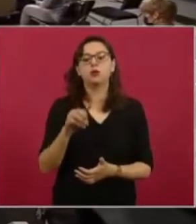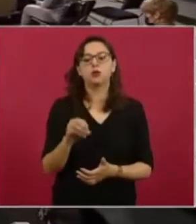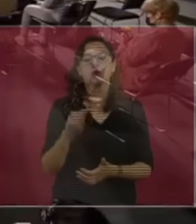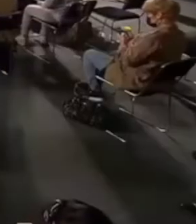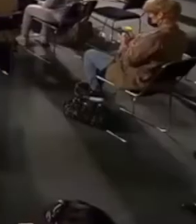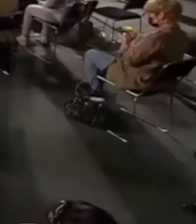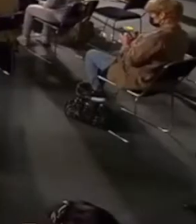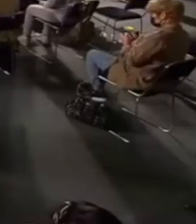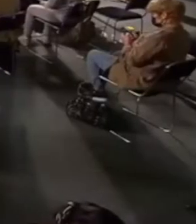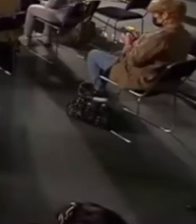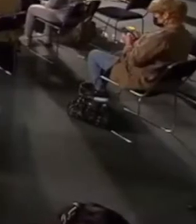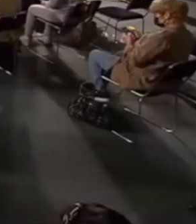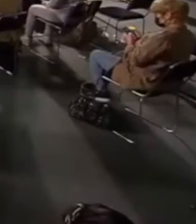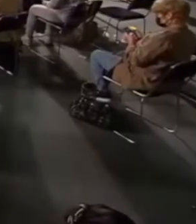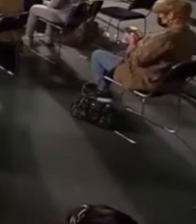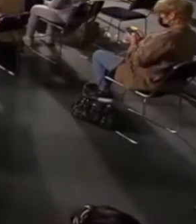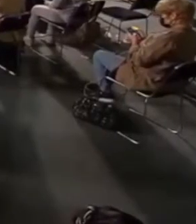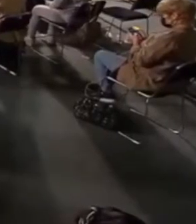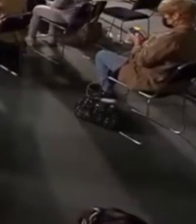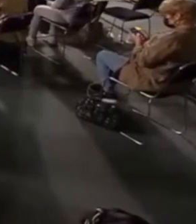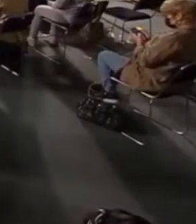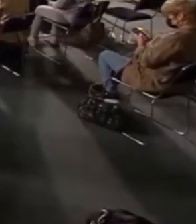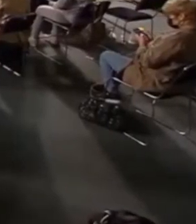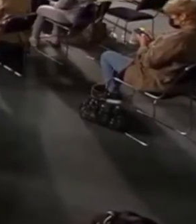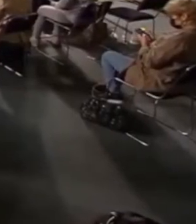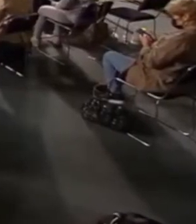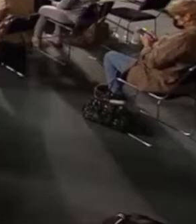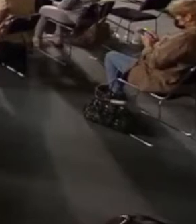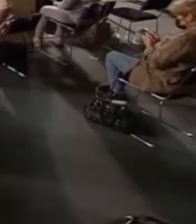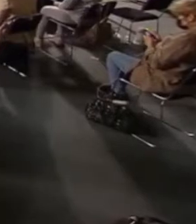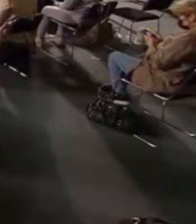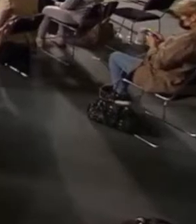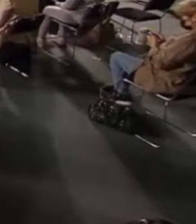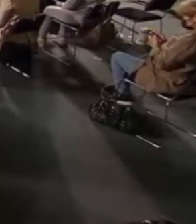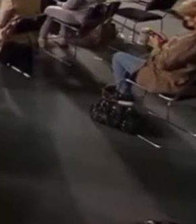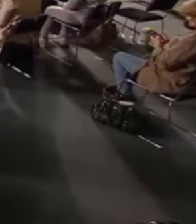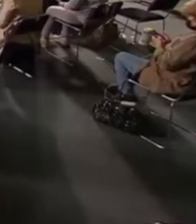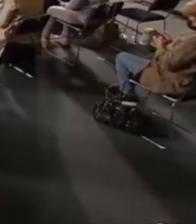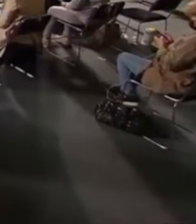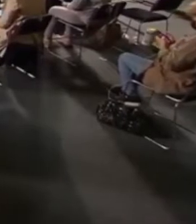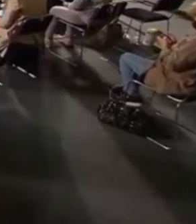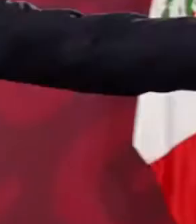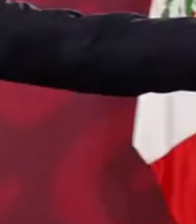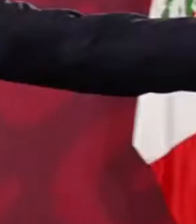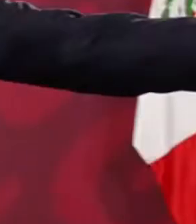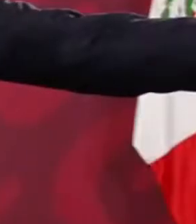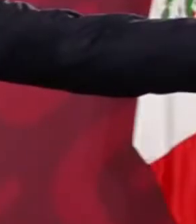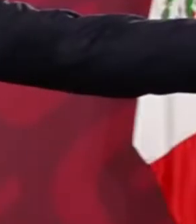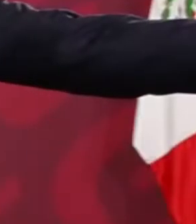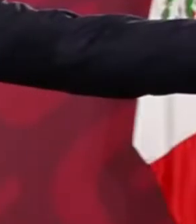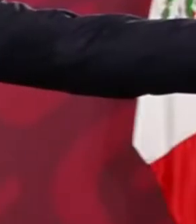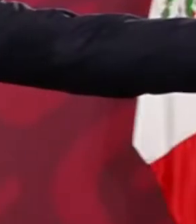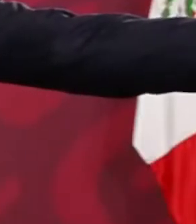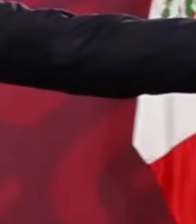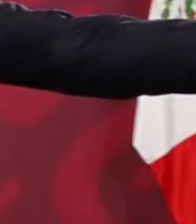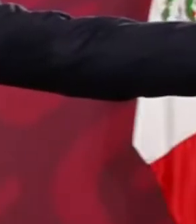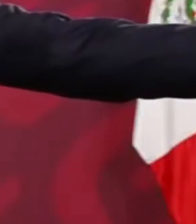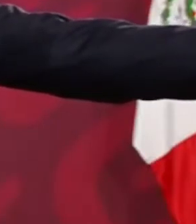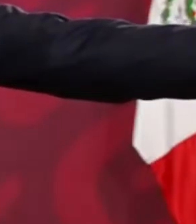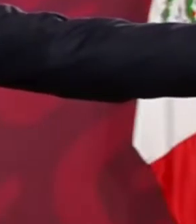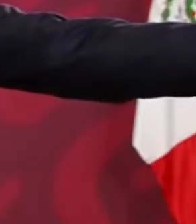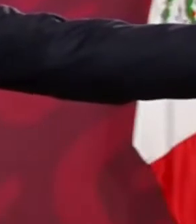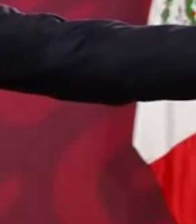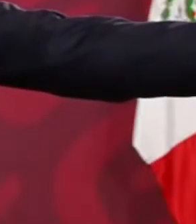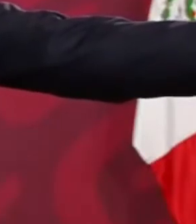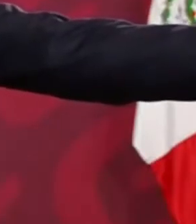Un árbol de caoba no alcanza uno a abrazarlo, pero